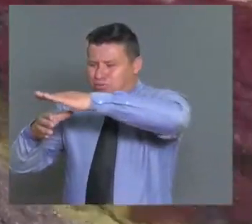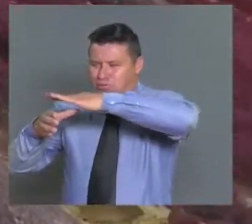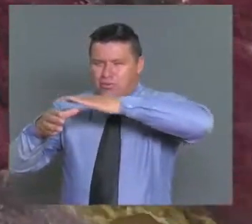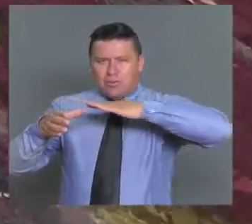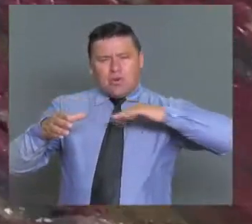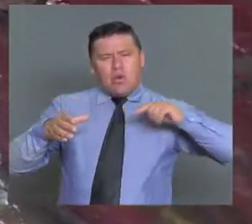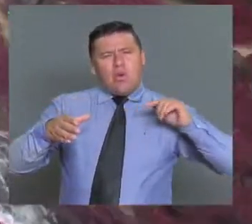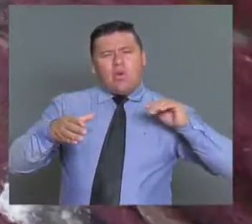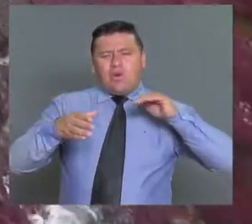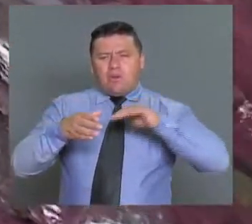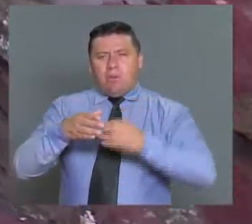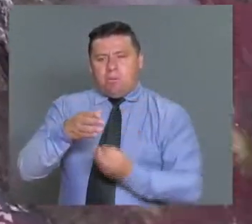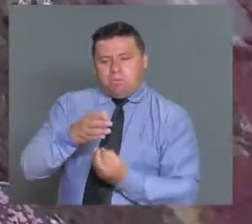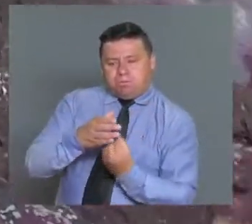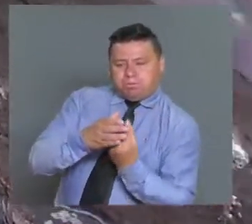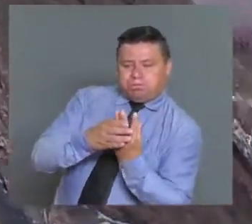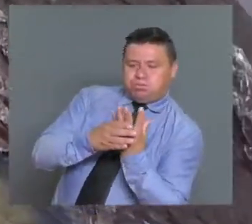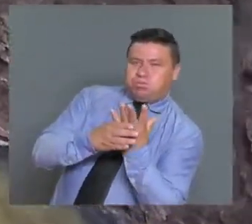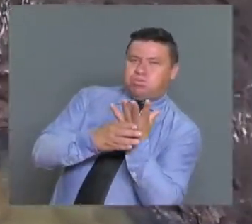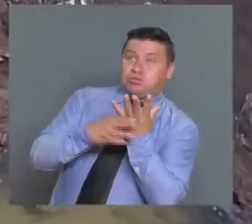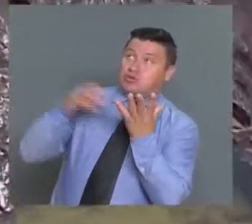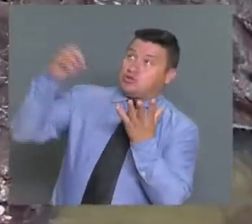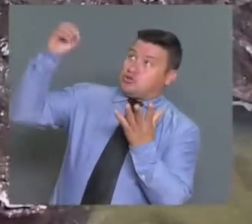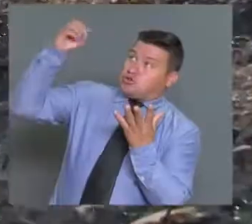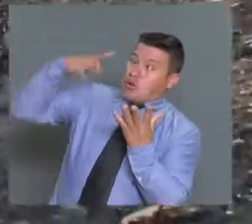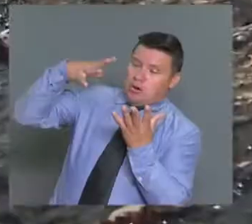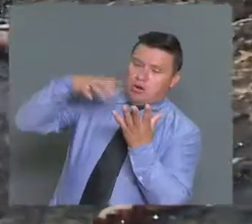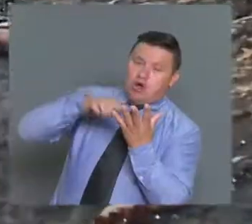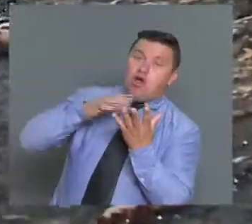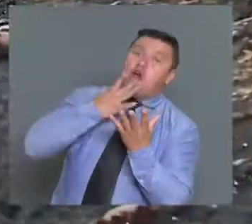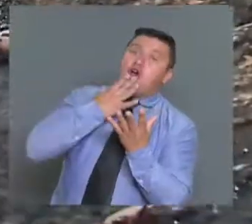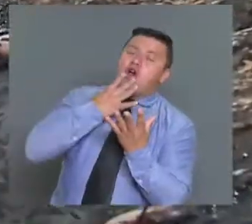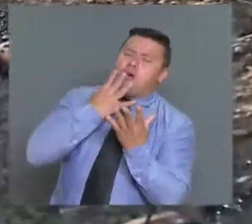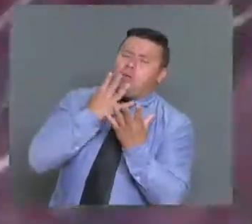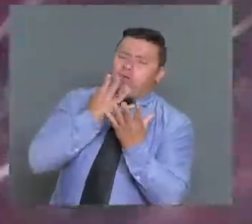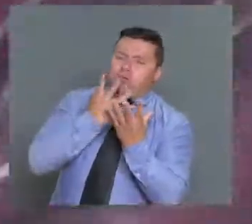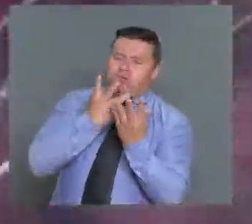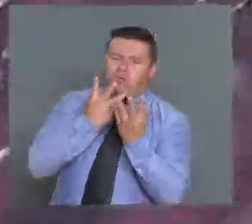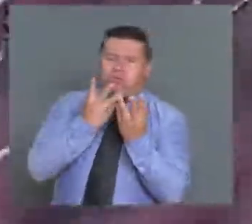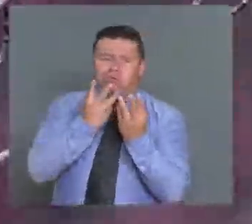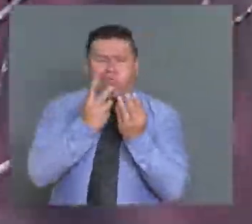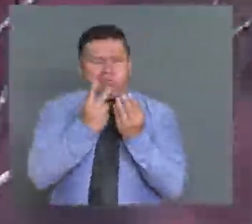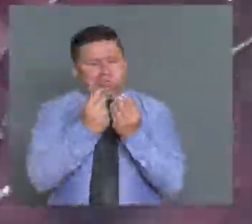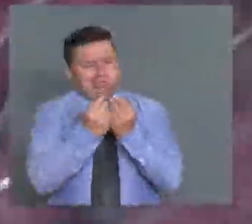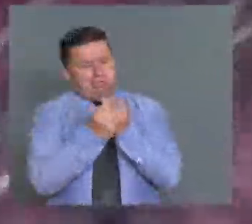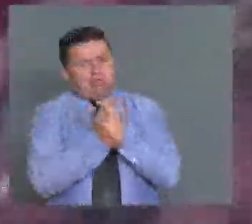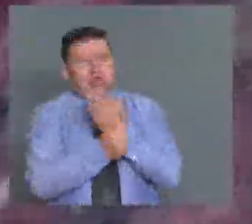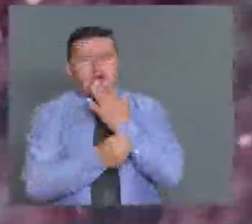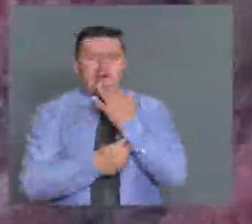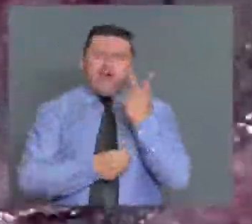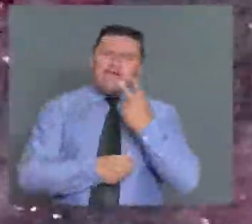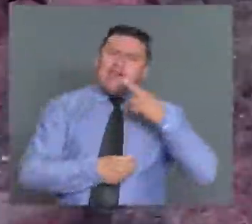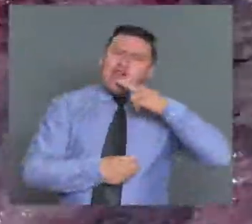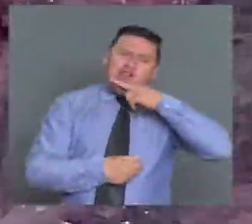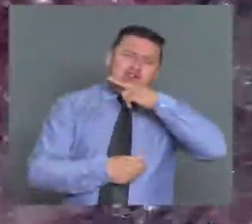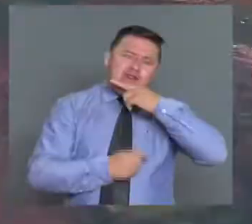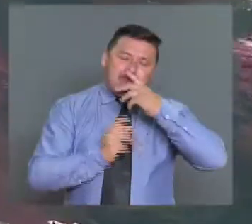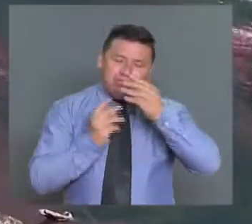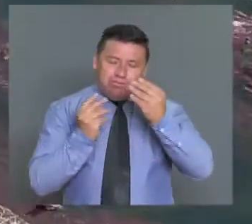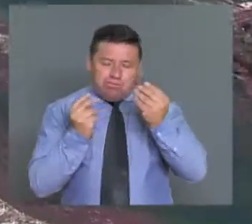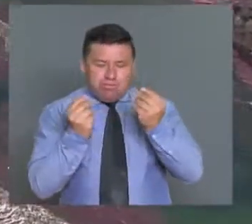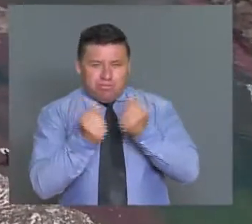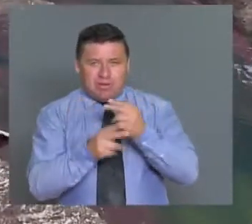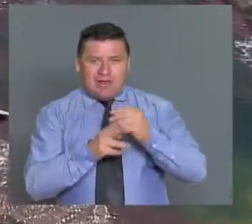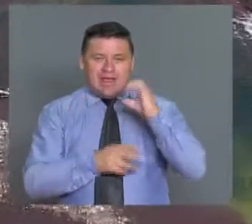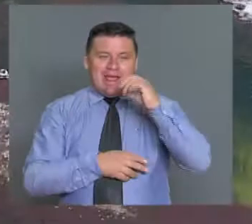se reproducen plantas acuáticas que con la exposición al sol cambian sus colores en un proceso que va del verde hasta un rojo intenso.